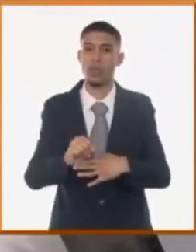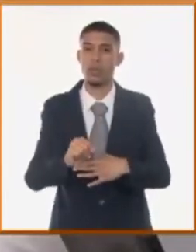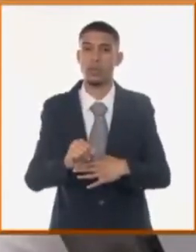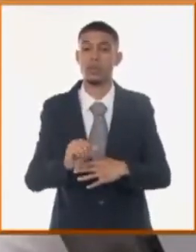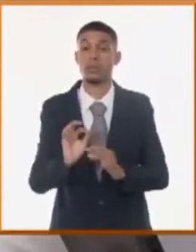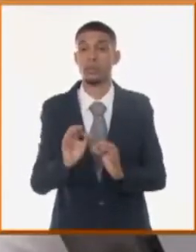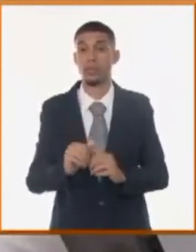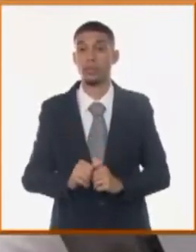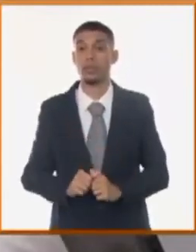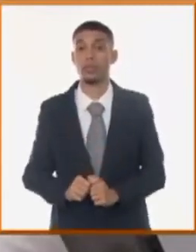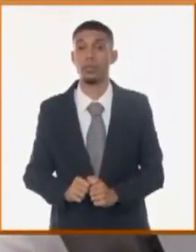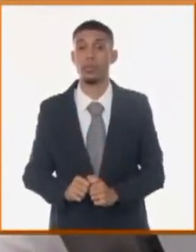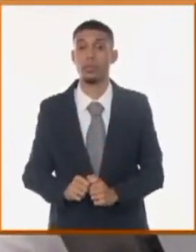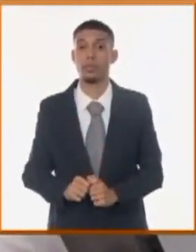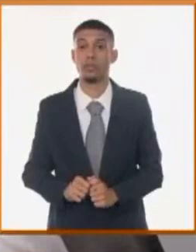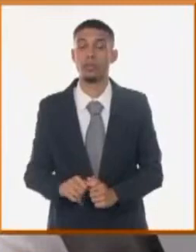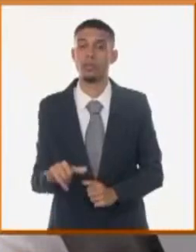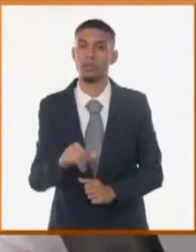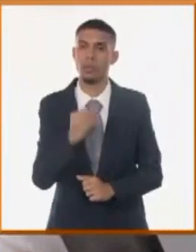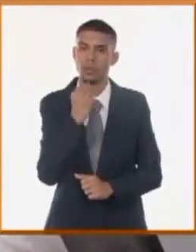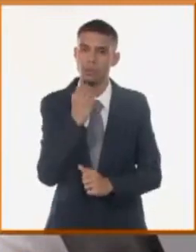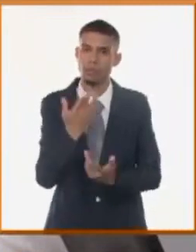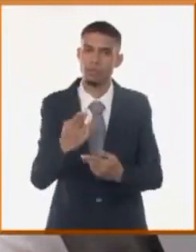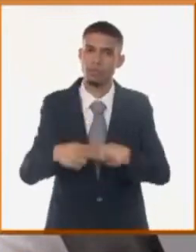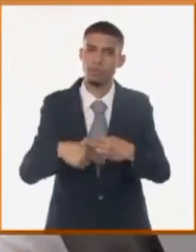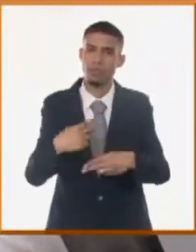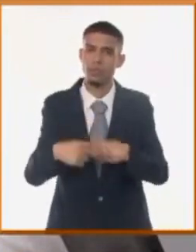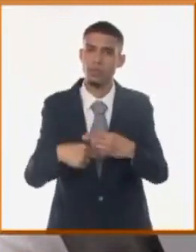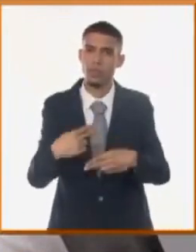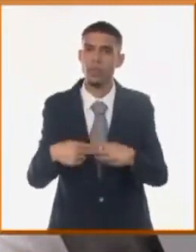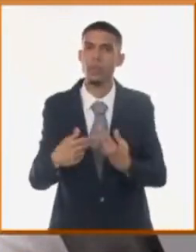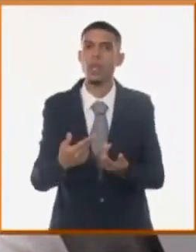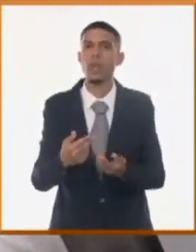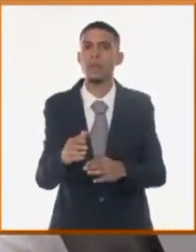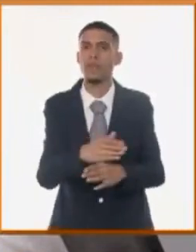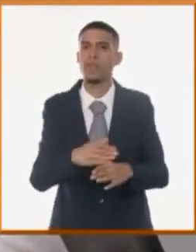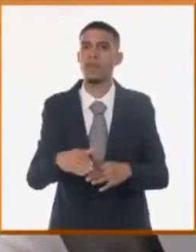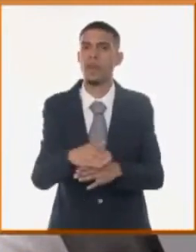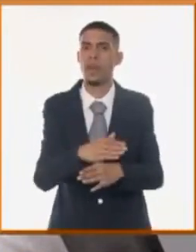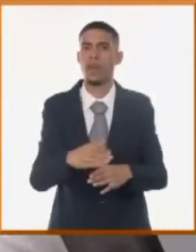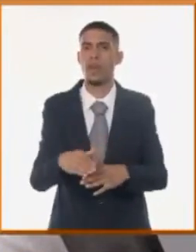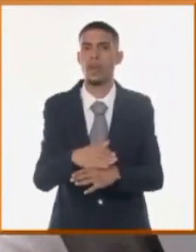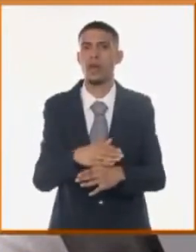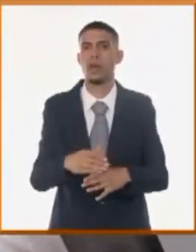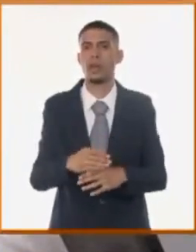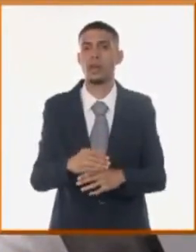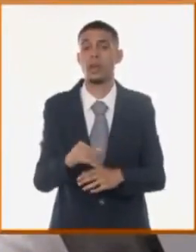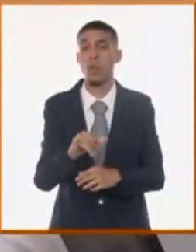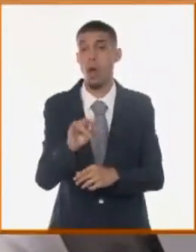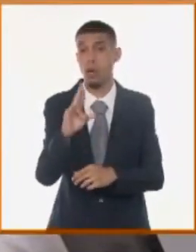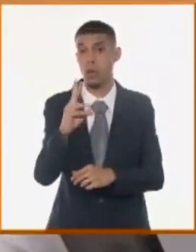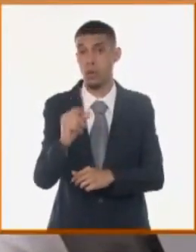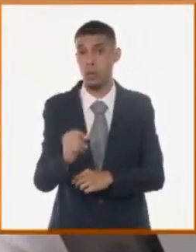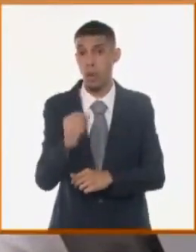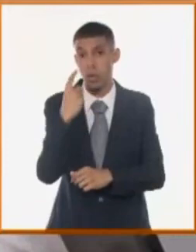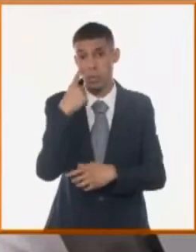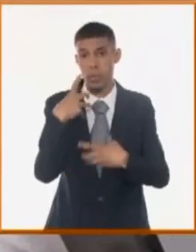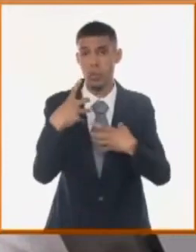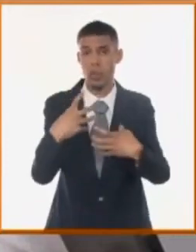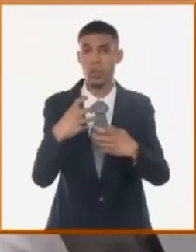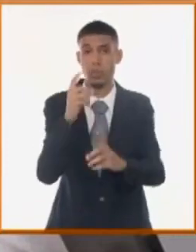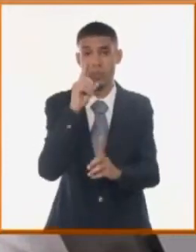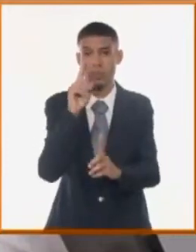estrategia y que además permitan y se sumen de forma considerable y con resultados cuantitativos en materia